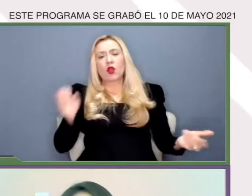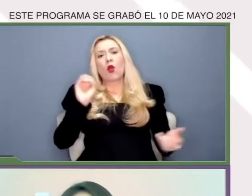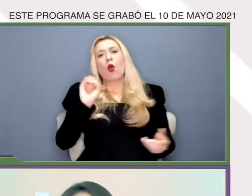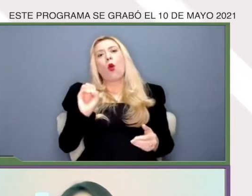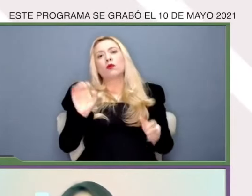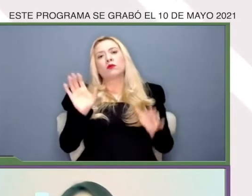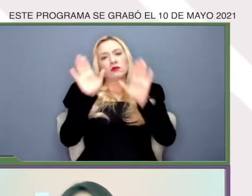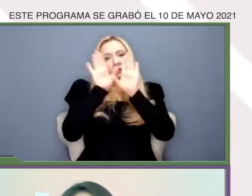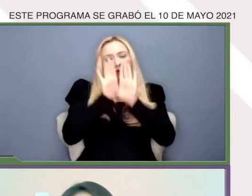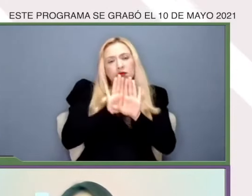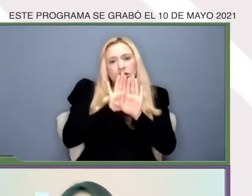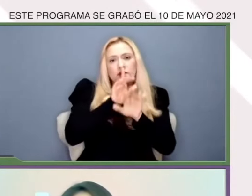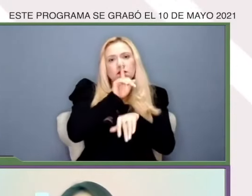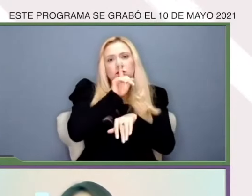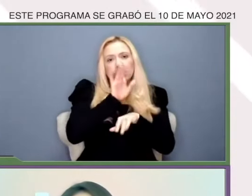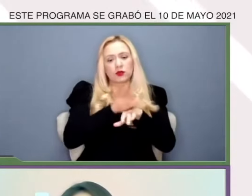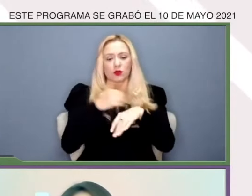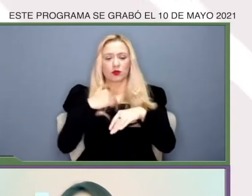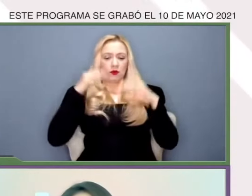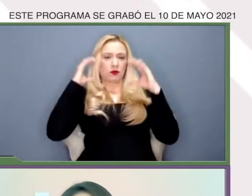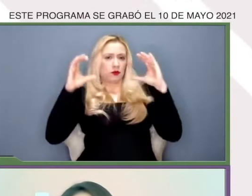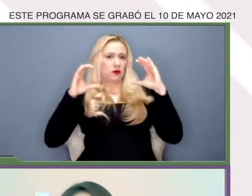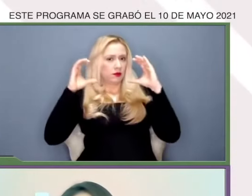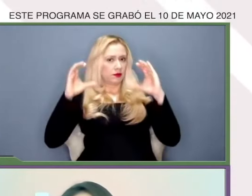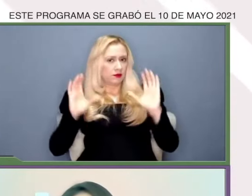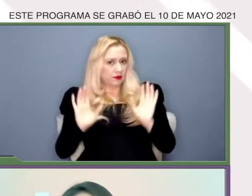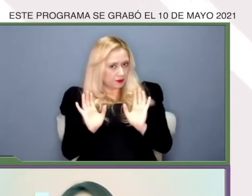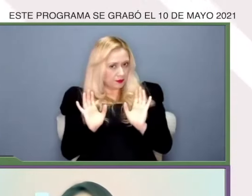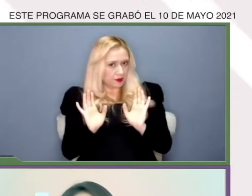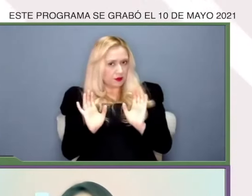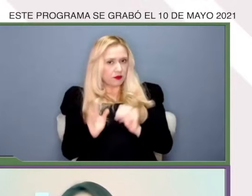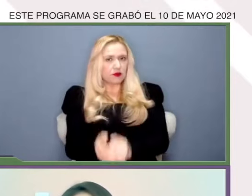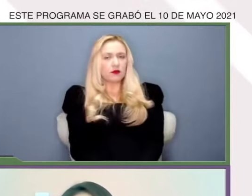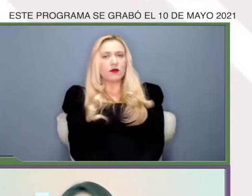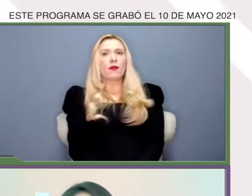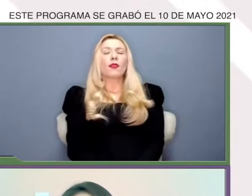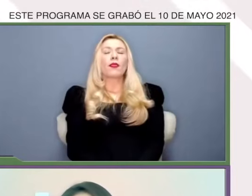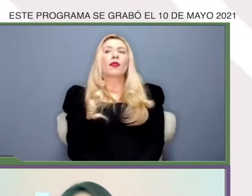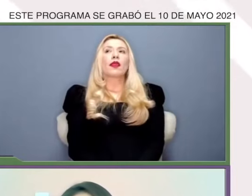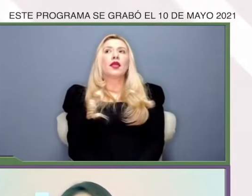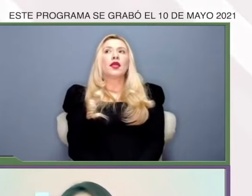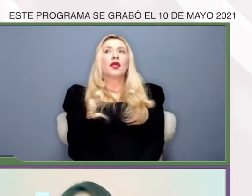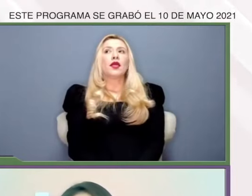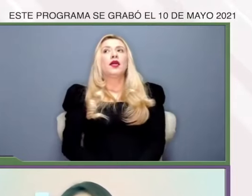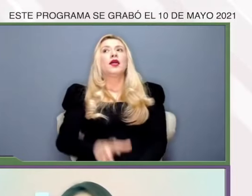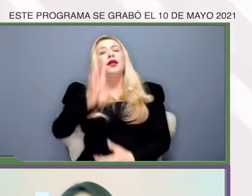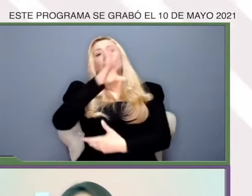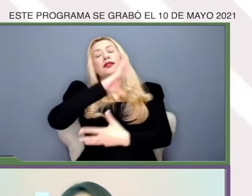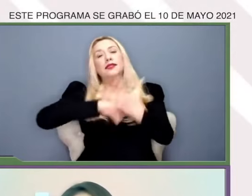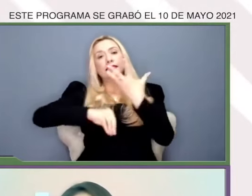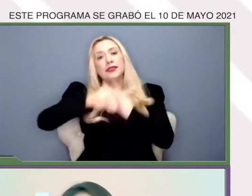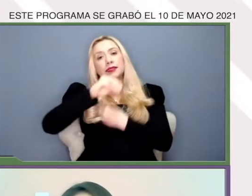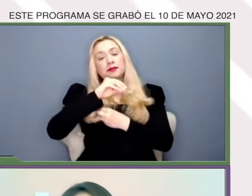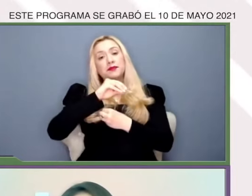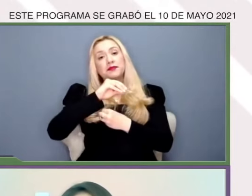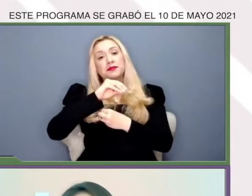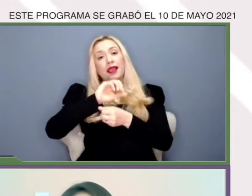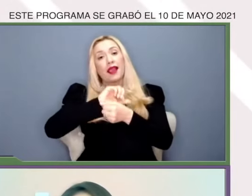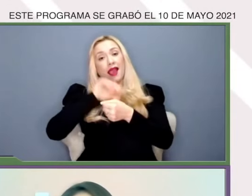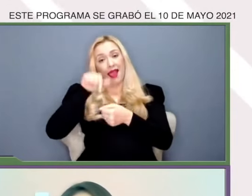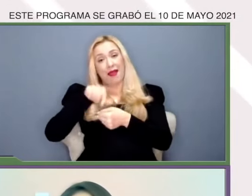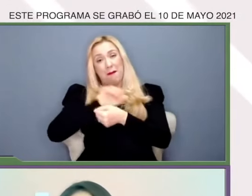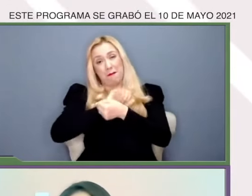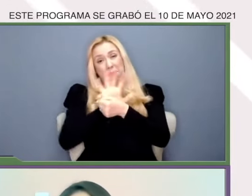cuestiones de seguridad. Y entonces con el contexto de la